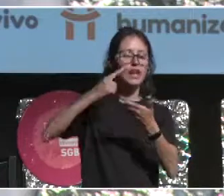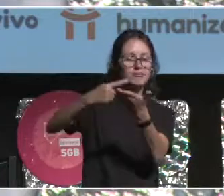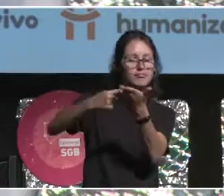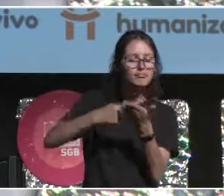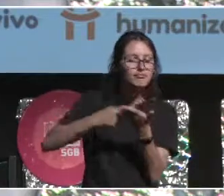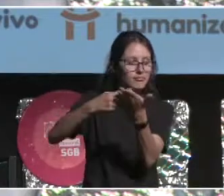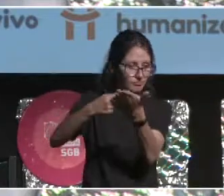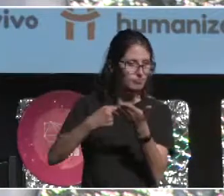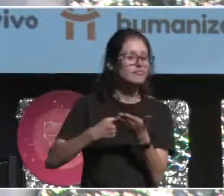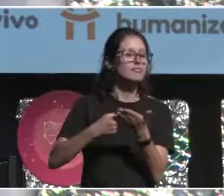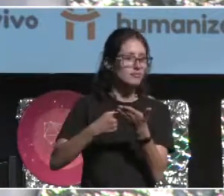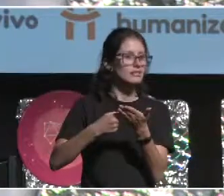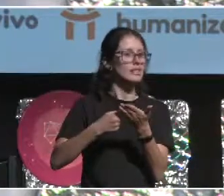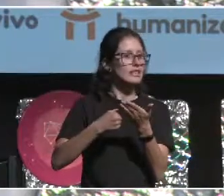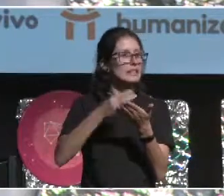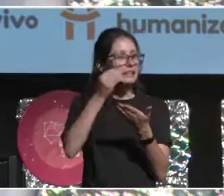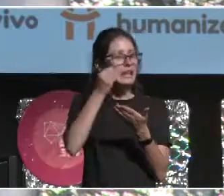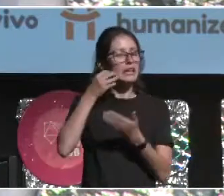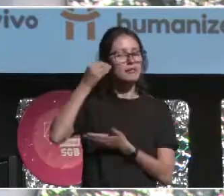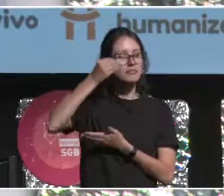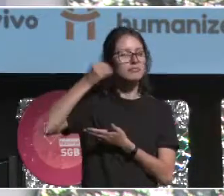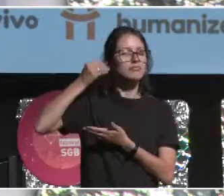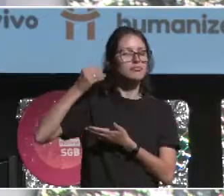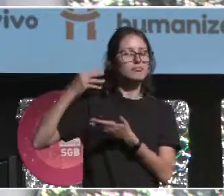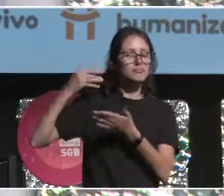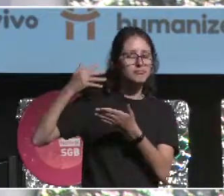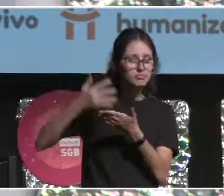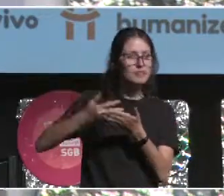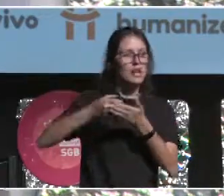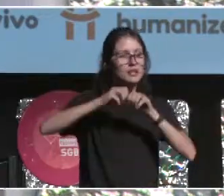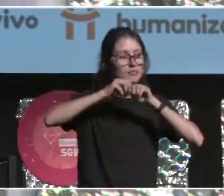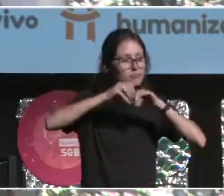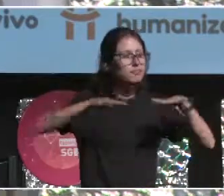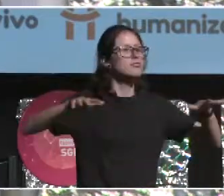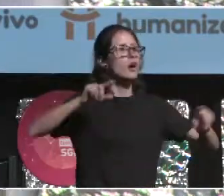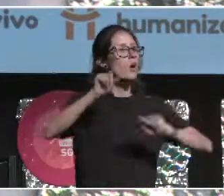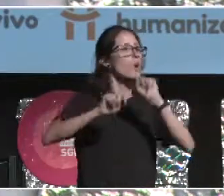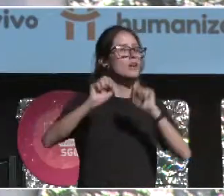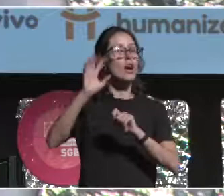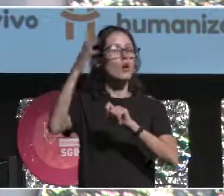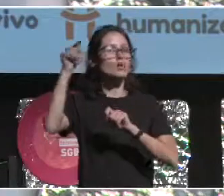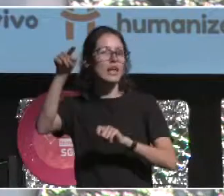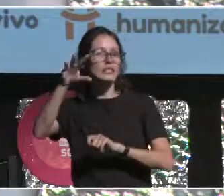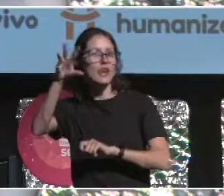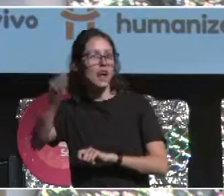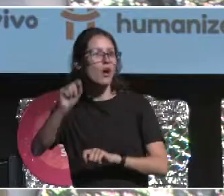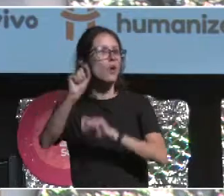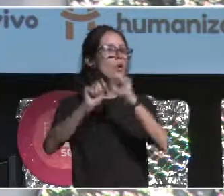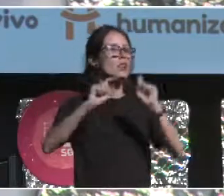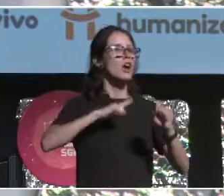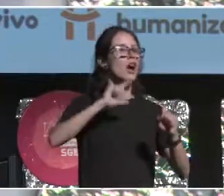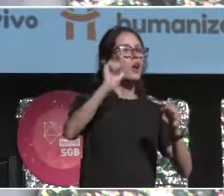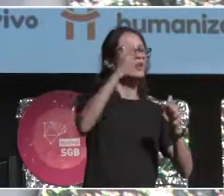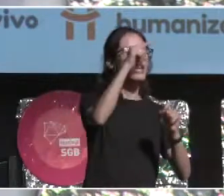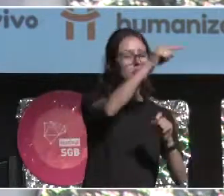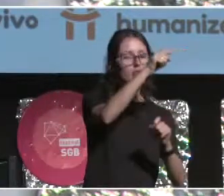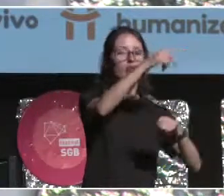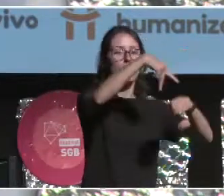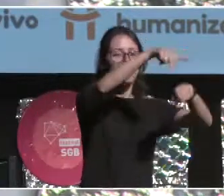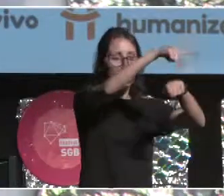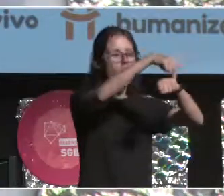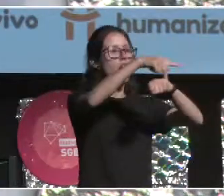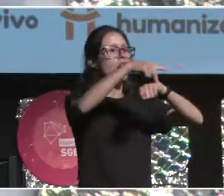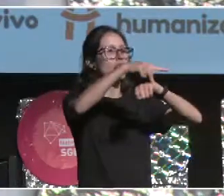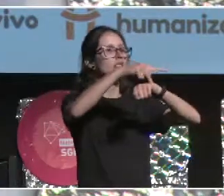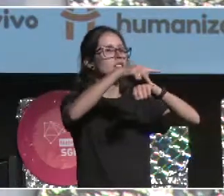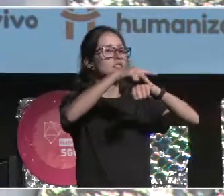tenemos nosotros y compartimos qué es lo que estamos haciendo, qué es lo que está ocurriendo en Latinoamérica, qué es lo que está ocurriendo en África y qué es lo que también está pasando un